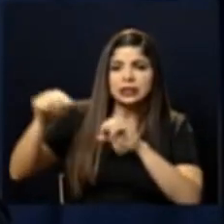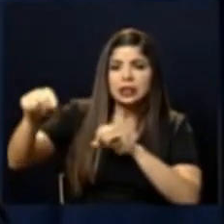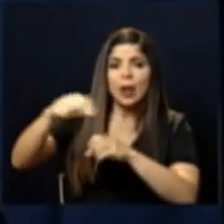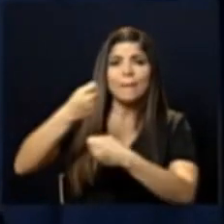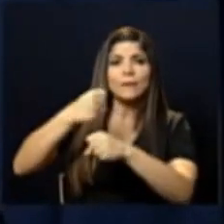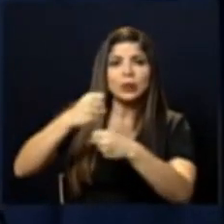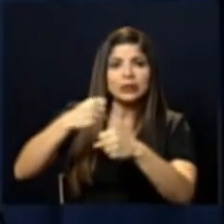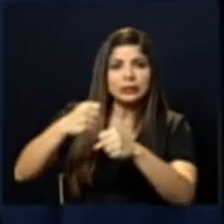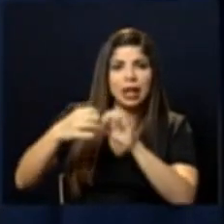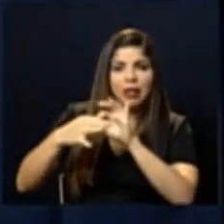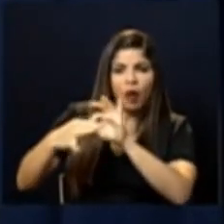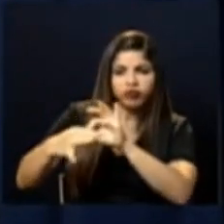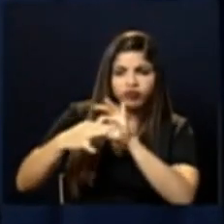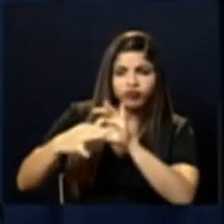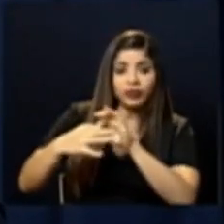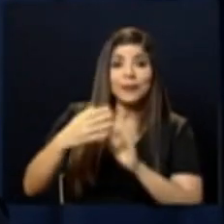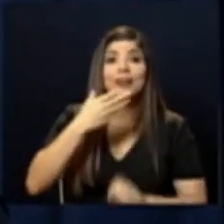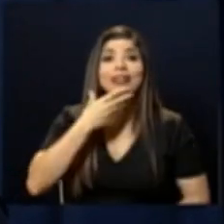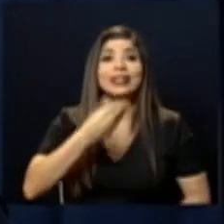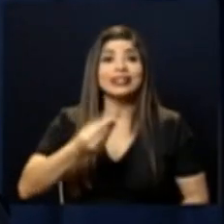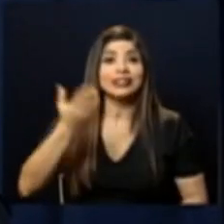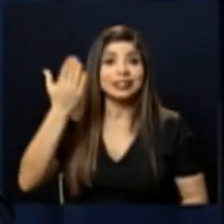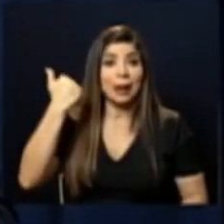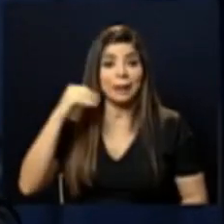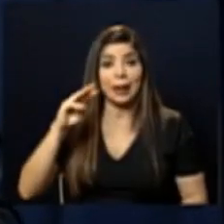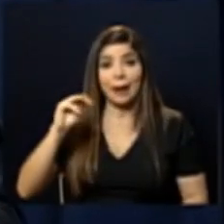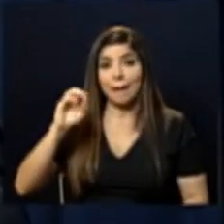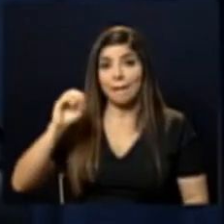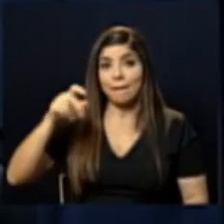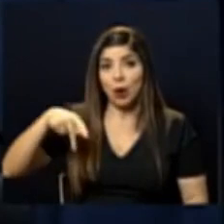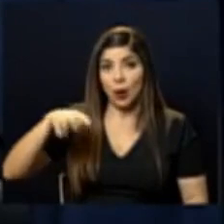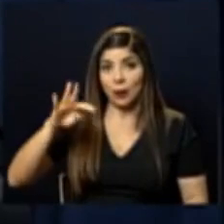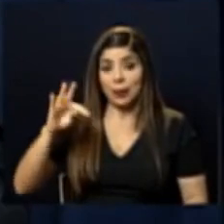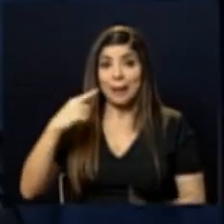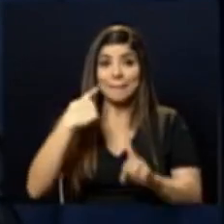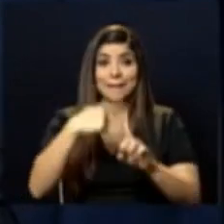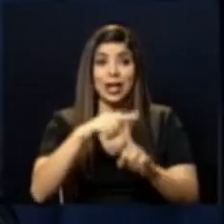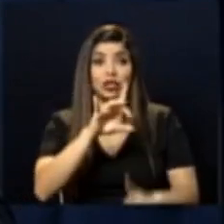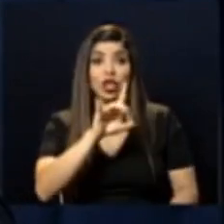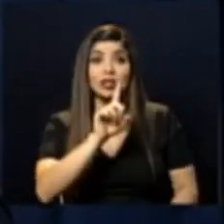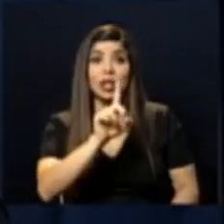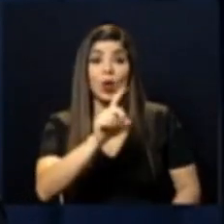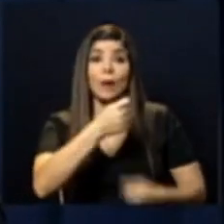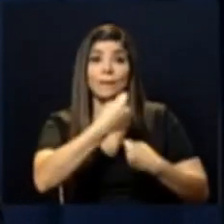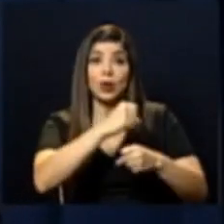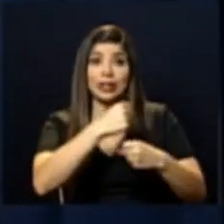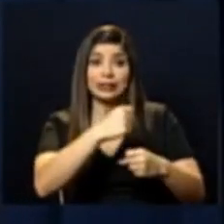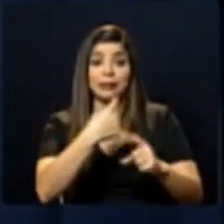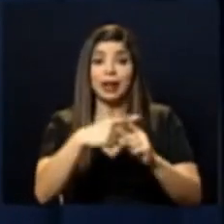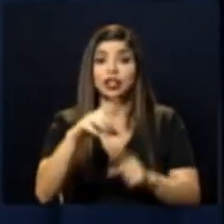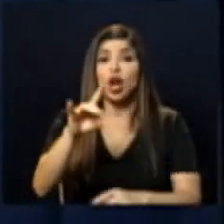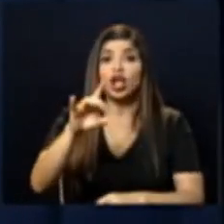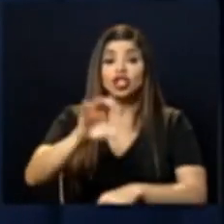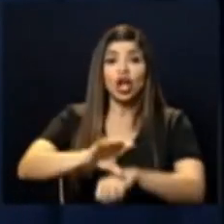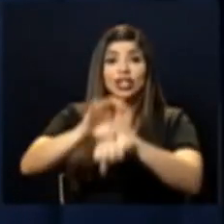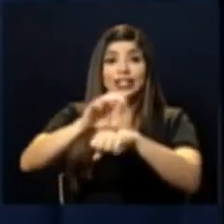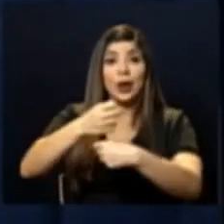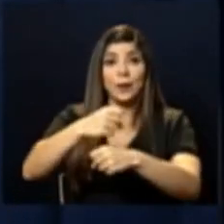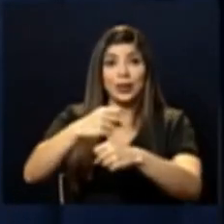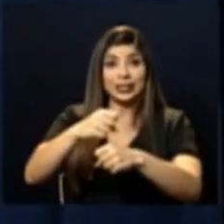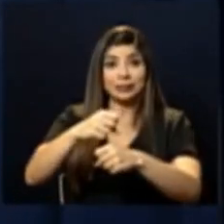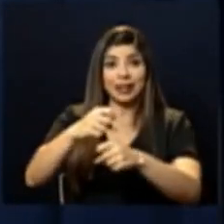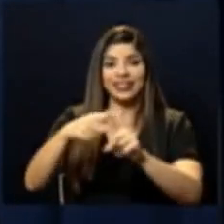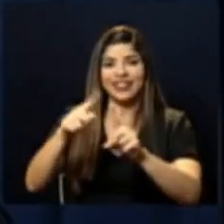locales. En diciembre, el MOP y 81 municipalidades y 8 consejos municipales